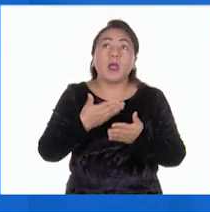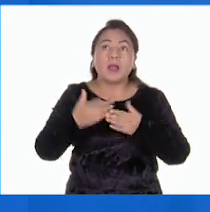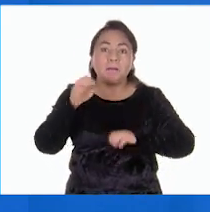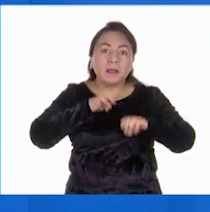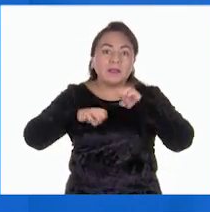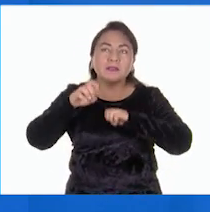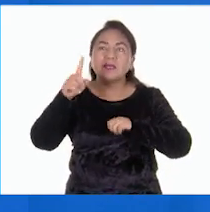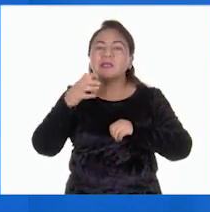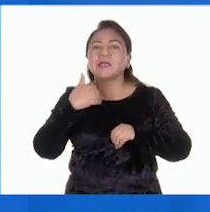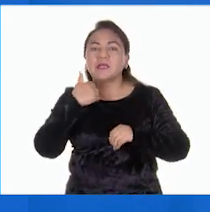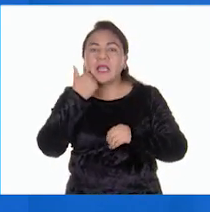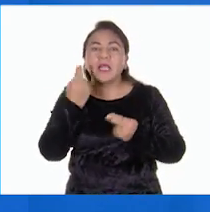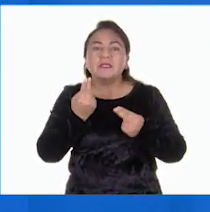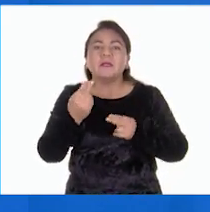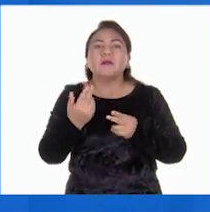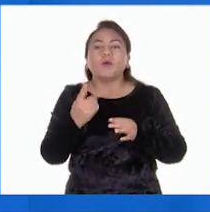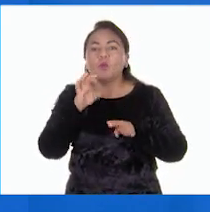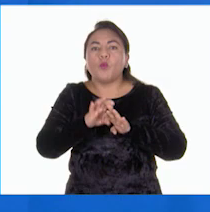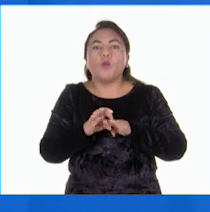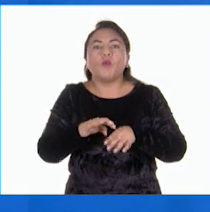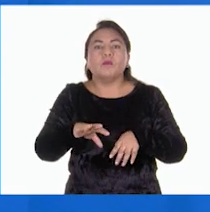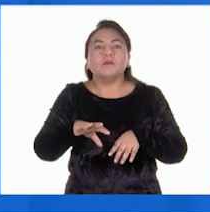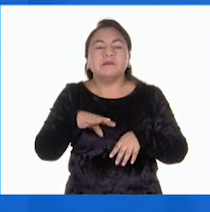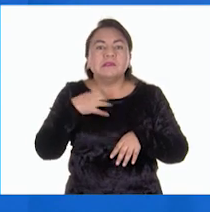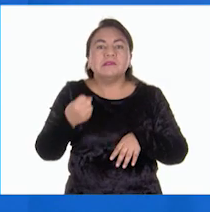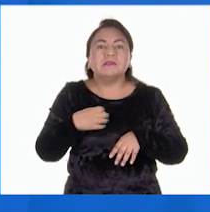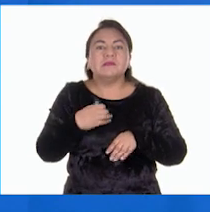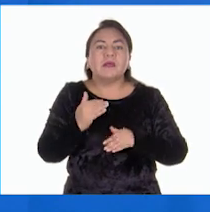intenta mantenerse a flote. Pero se están